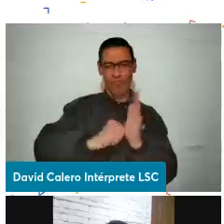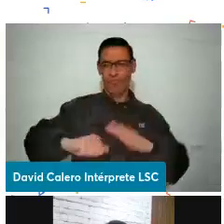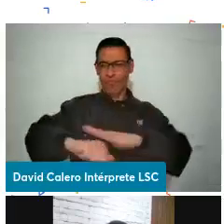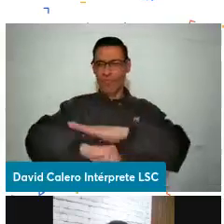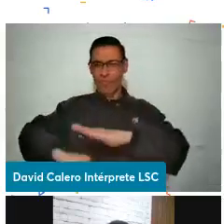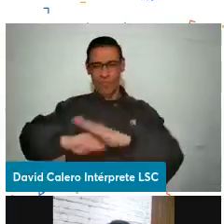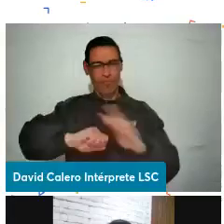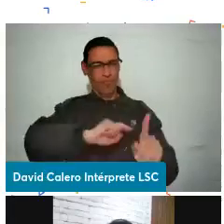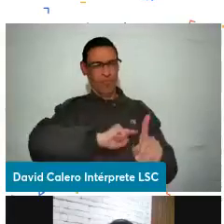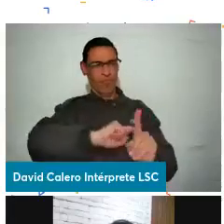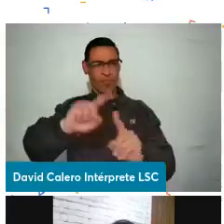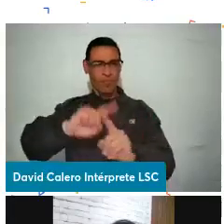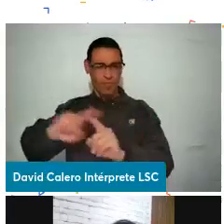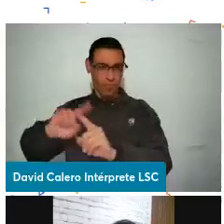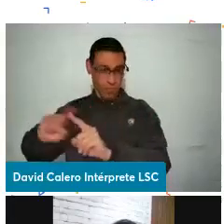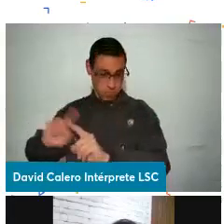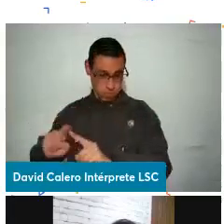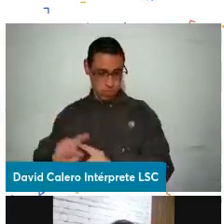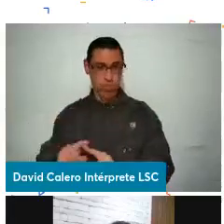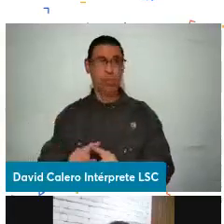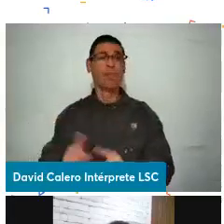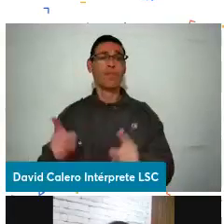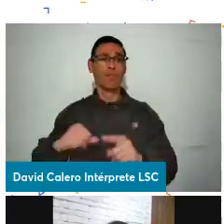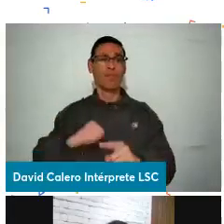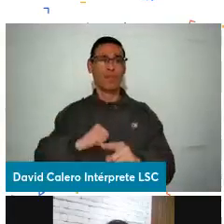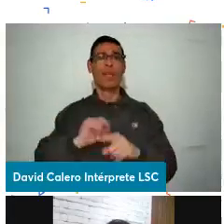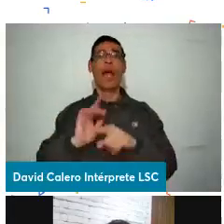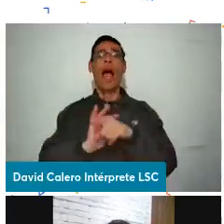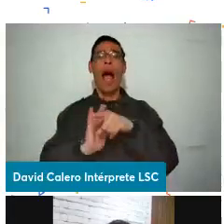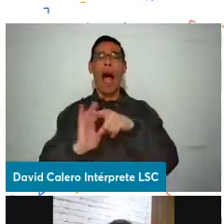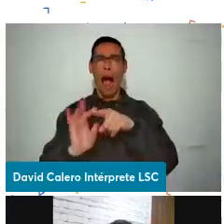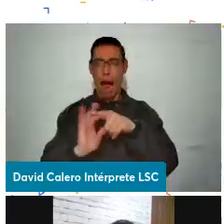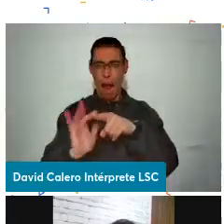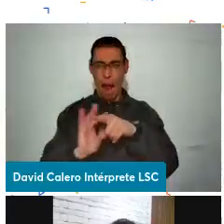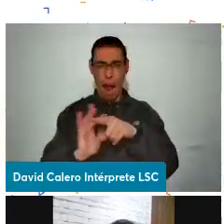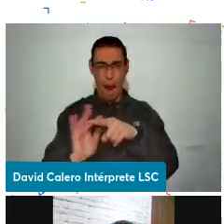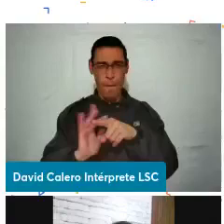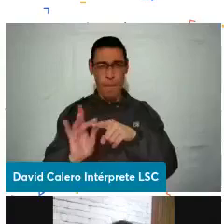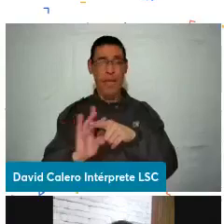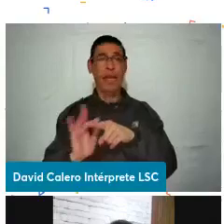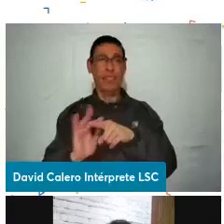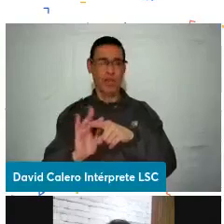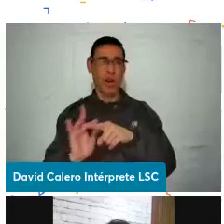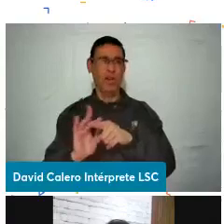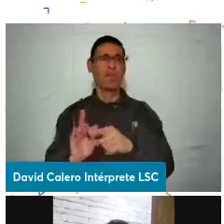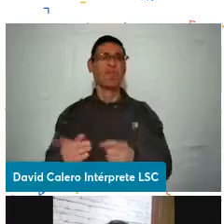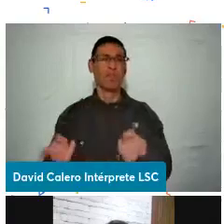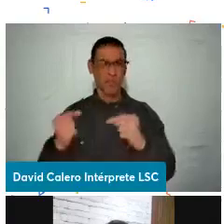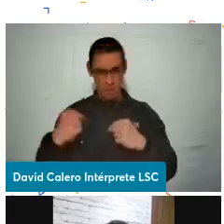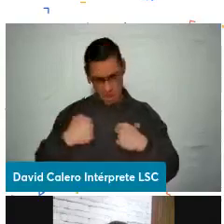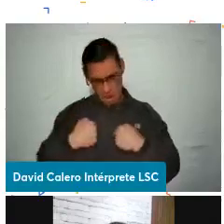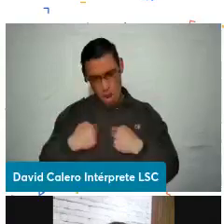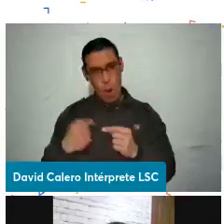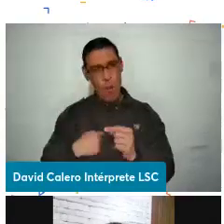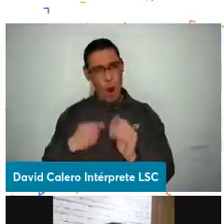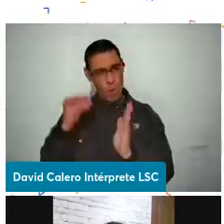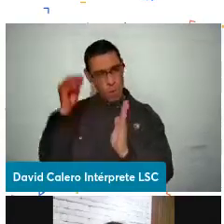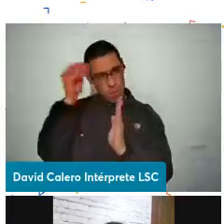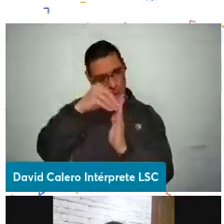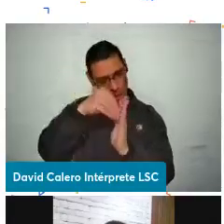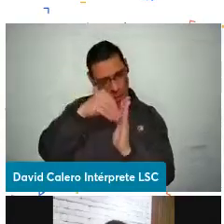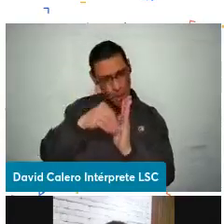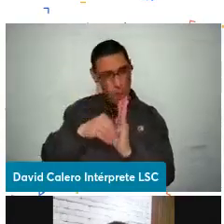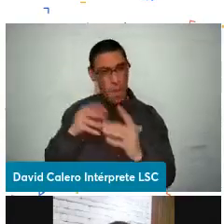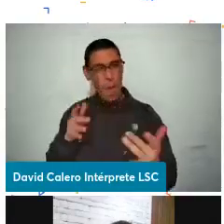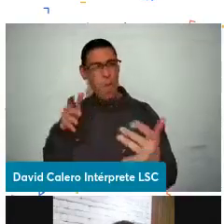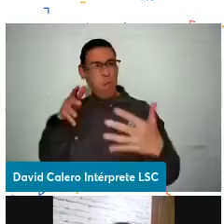prediseñado, pero también hay aplicaciones donde nos permite crear contenido personalizado, ajustado a cada uno de